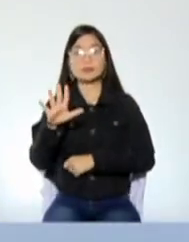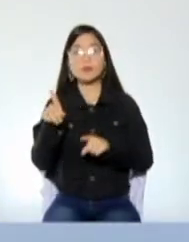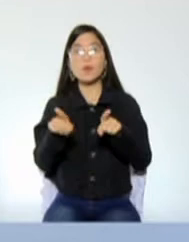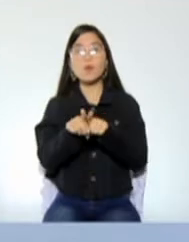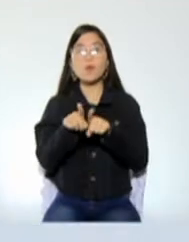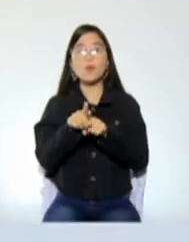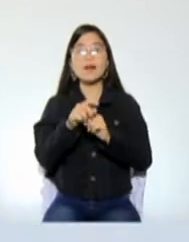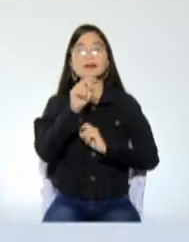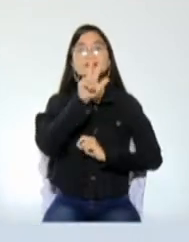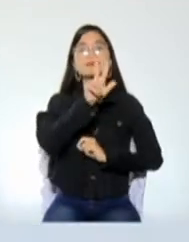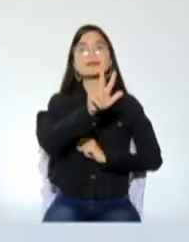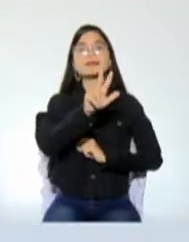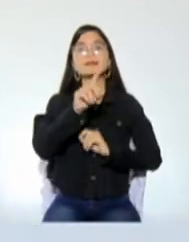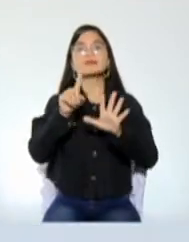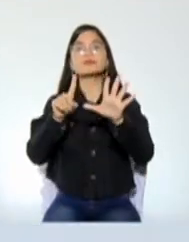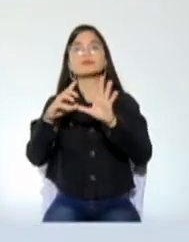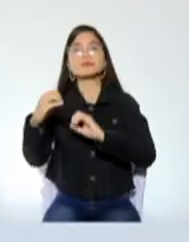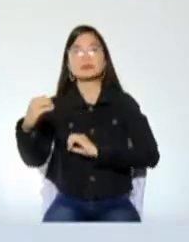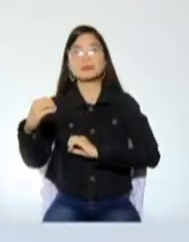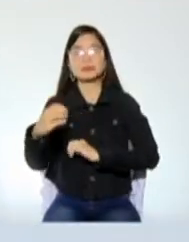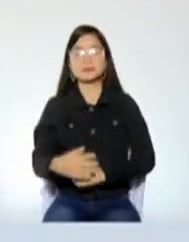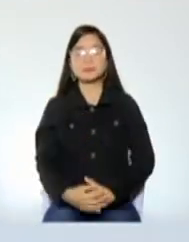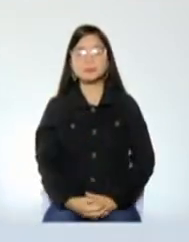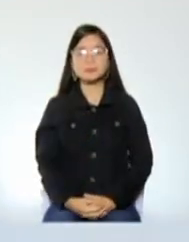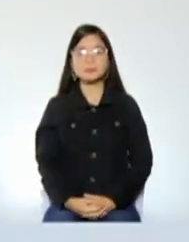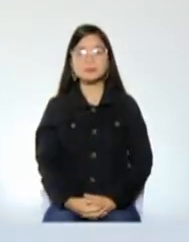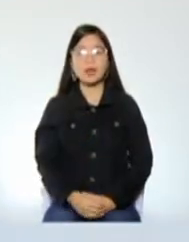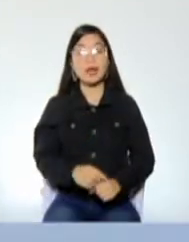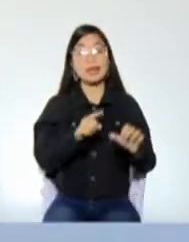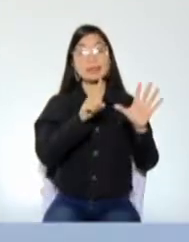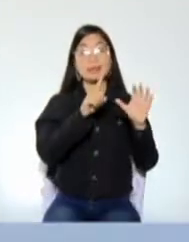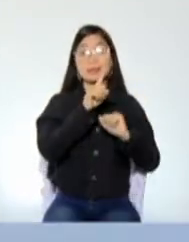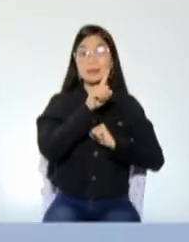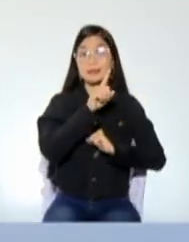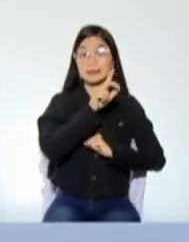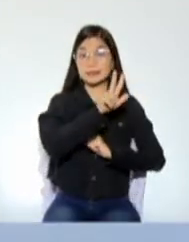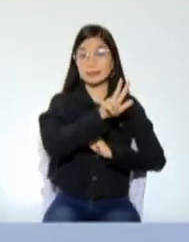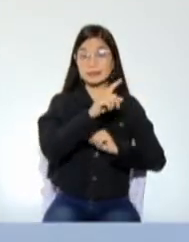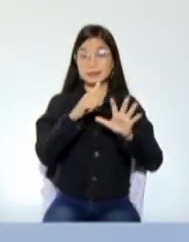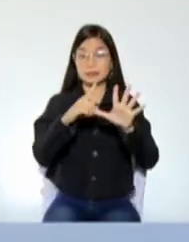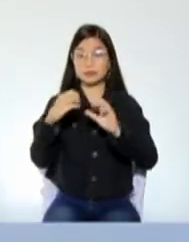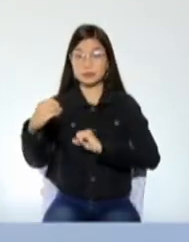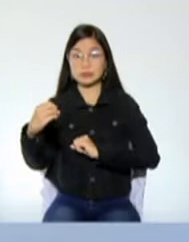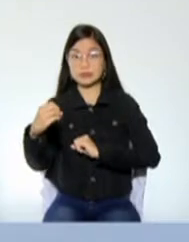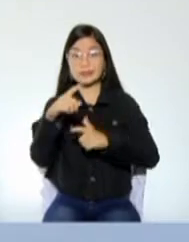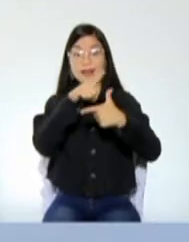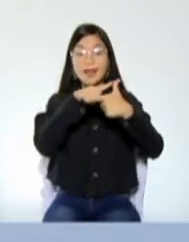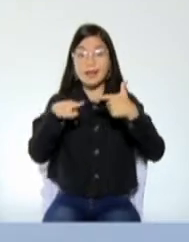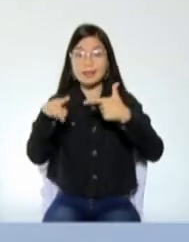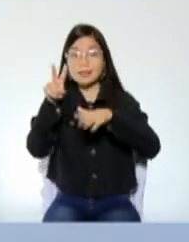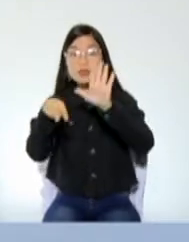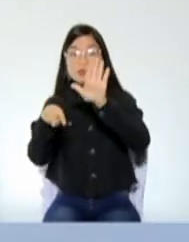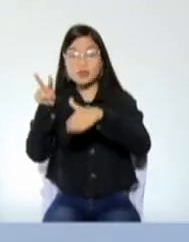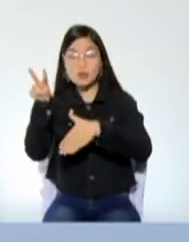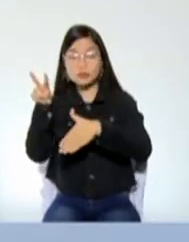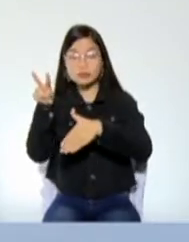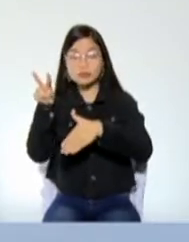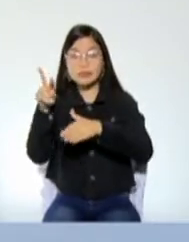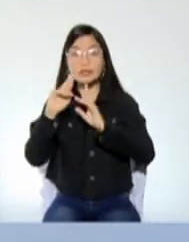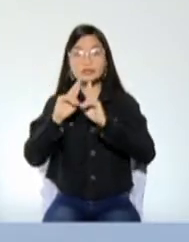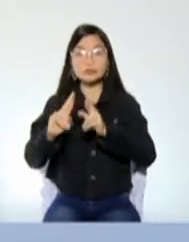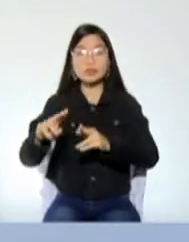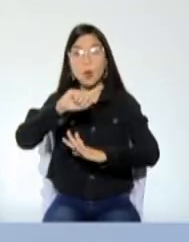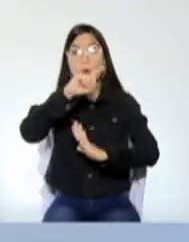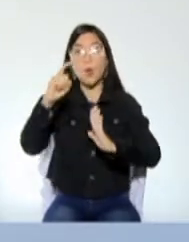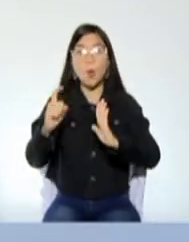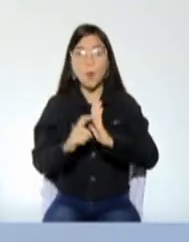360. ¿Qué quiere decir esto? Que si yo agarro 360 y lo divido entre 12, voy a tener un valor entero. Si agarro 360